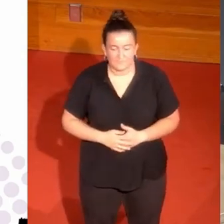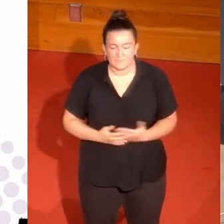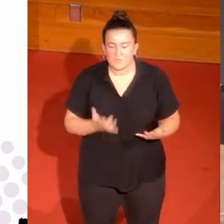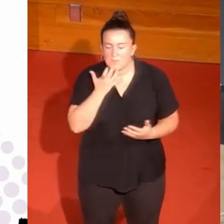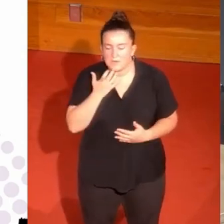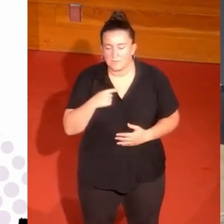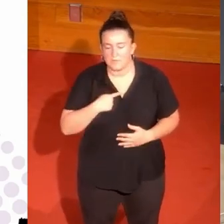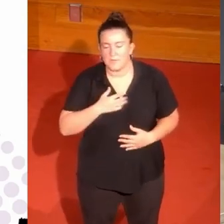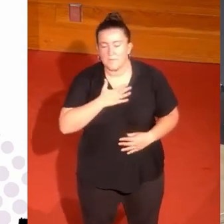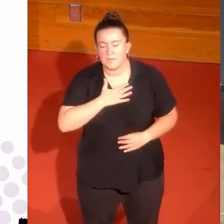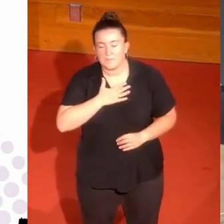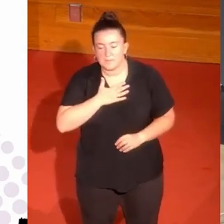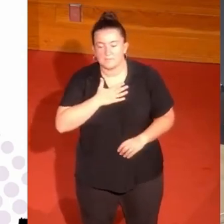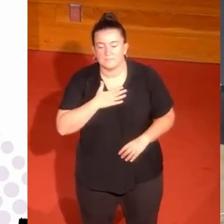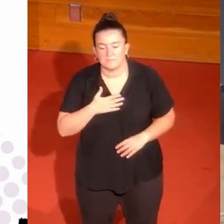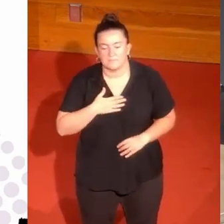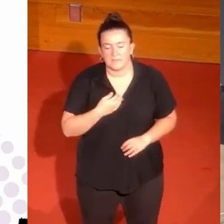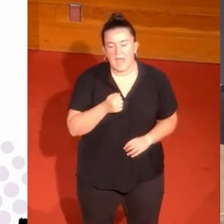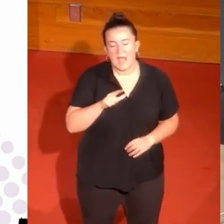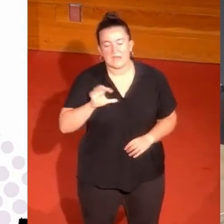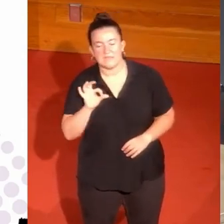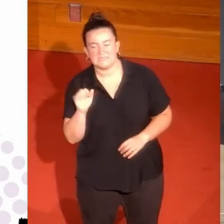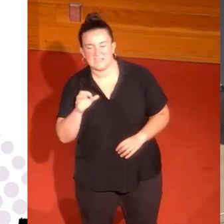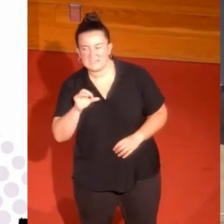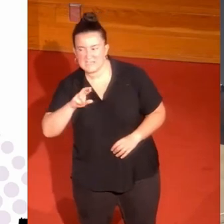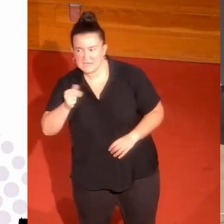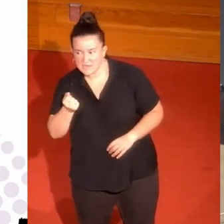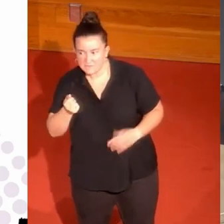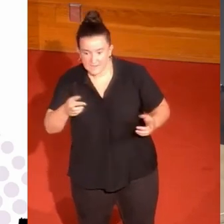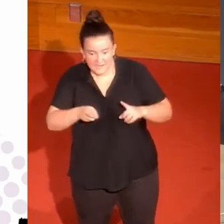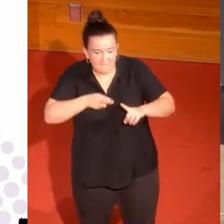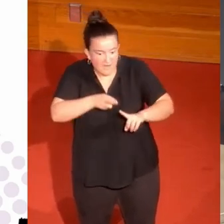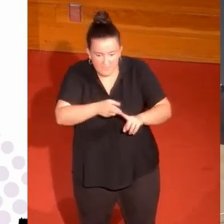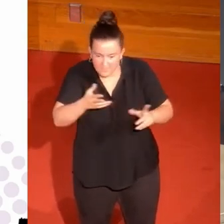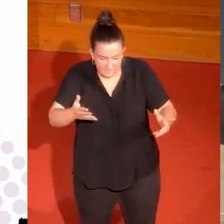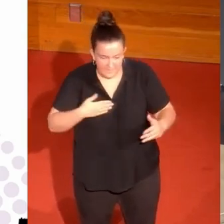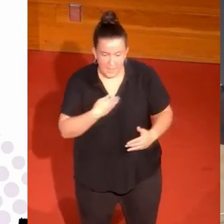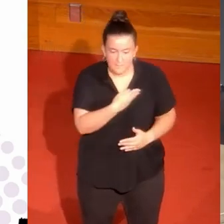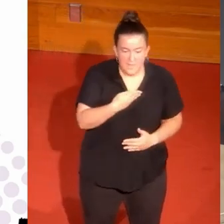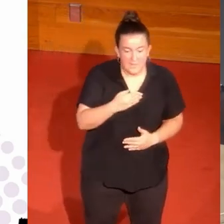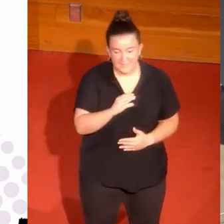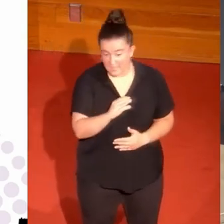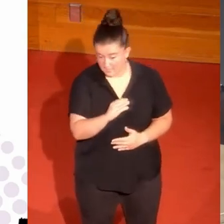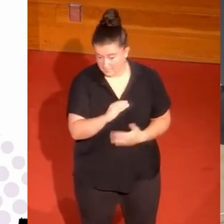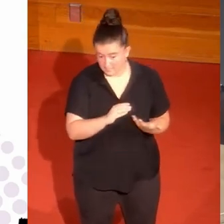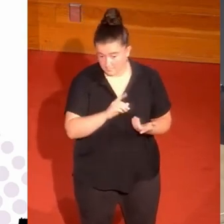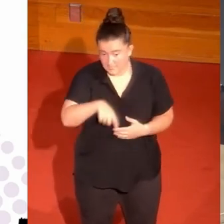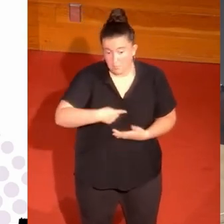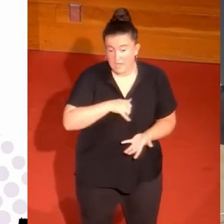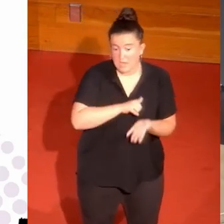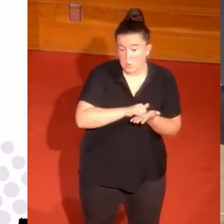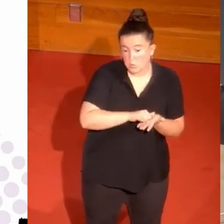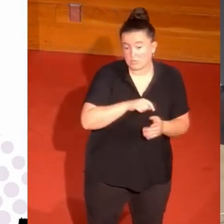mí alasera es una es una referencia o sea esto es así pues voy desde desde la bbc y el New York Times